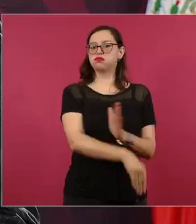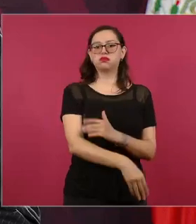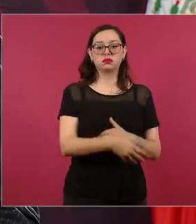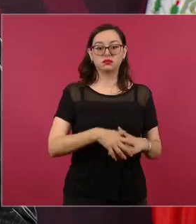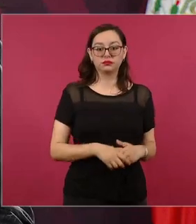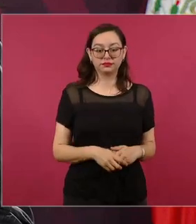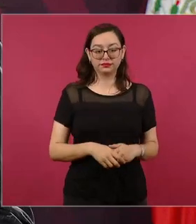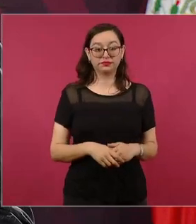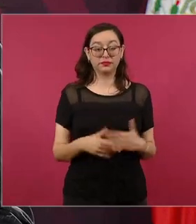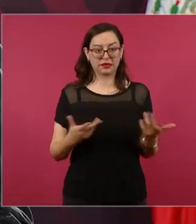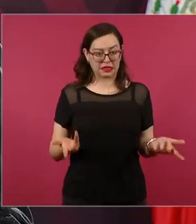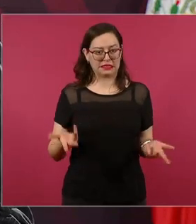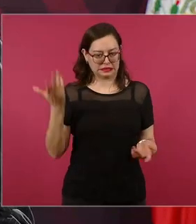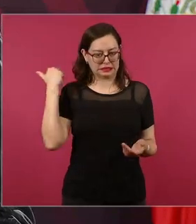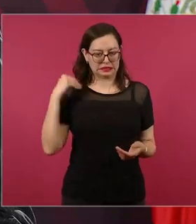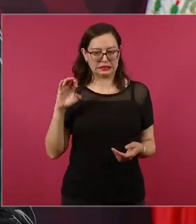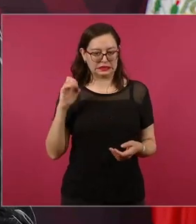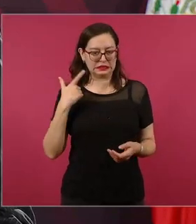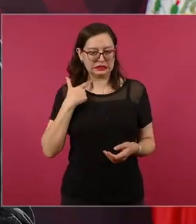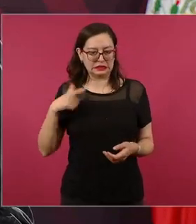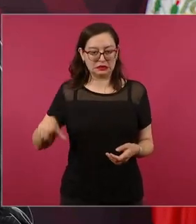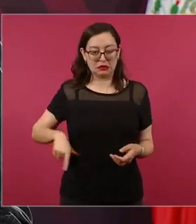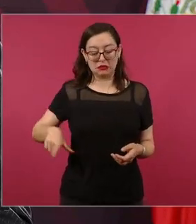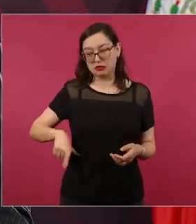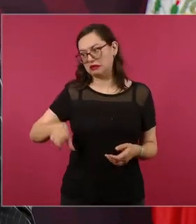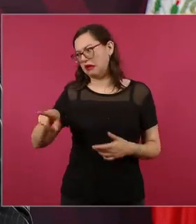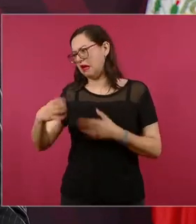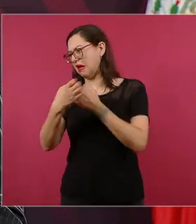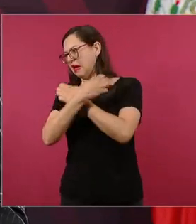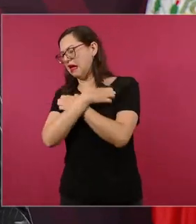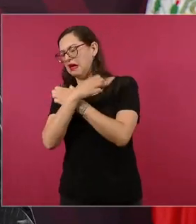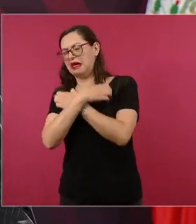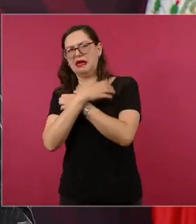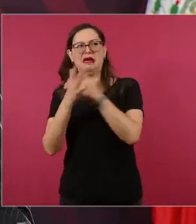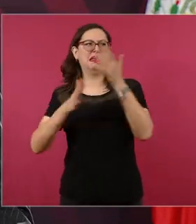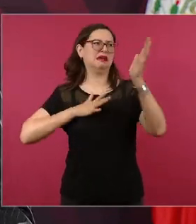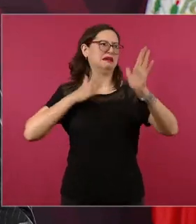llamadas reformas o la llamada reforma educativa?